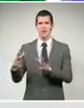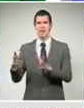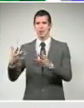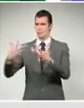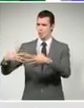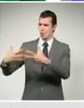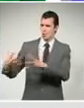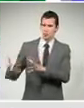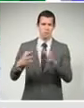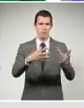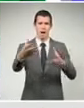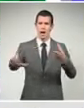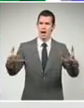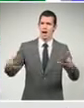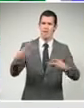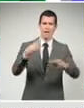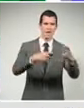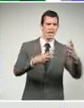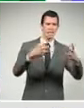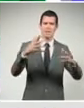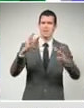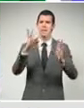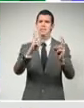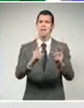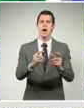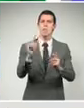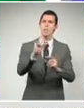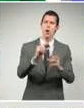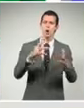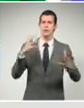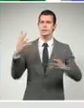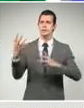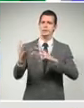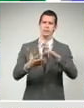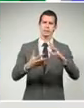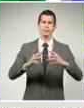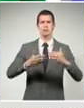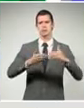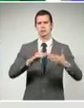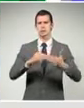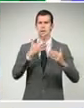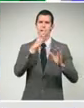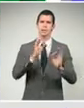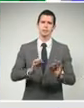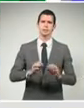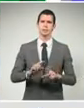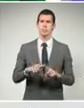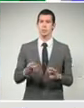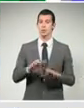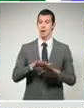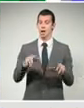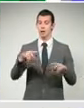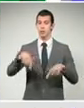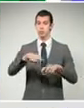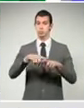abastecen, si no en las cantidades que se esperaban, porque indiscutiblemente el mundo se ha dado cuenta